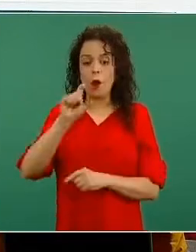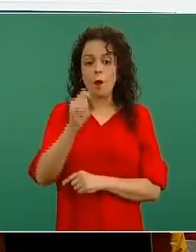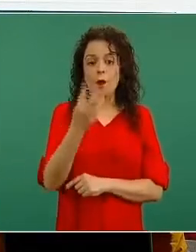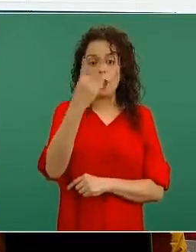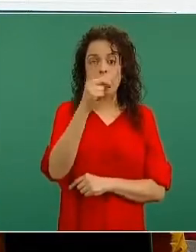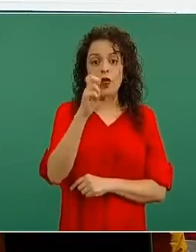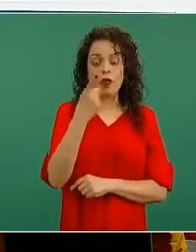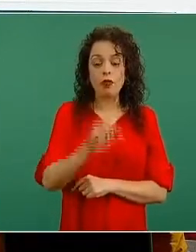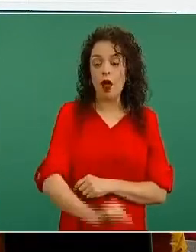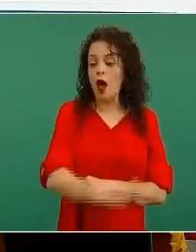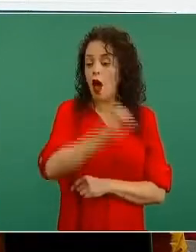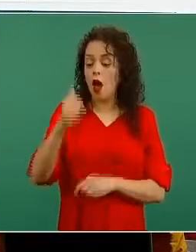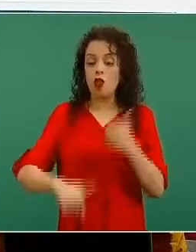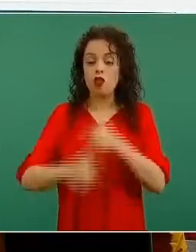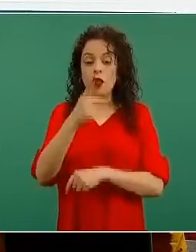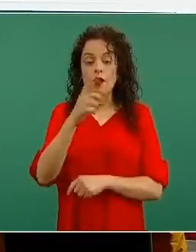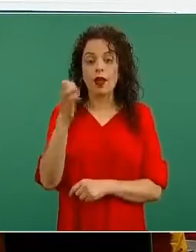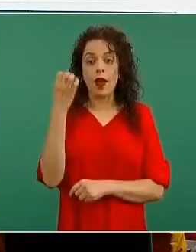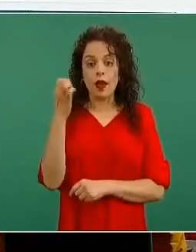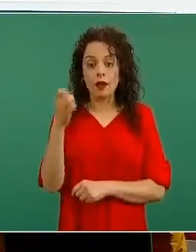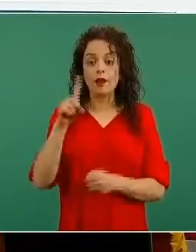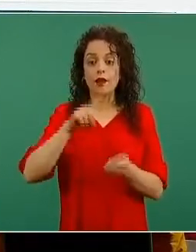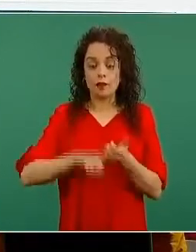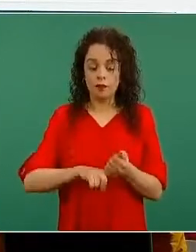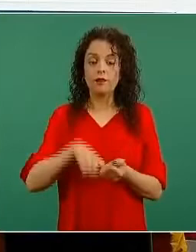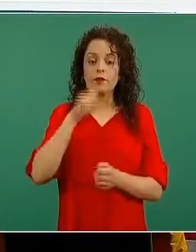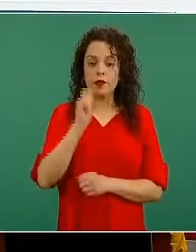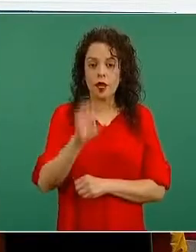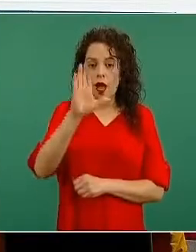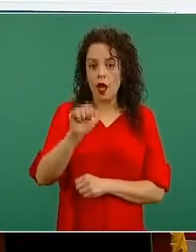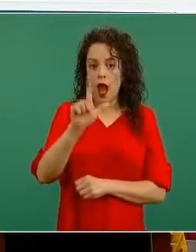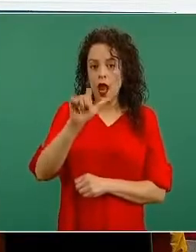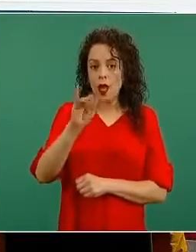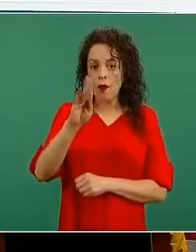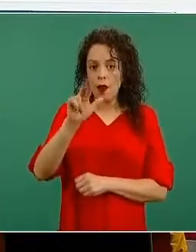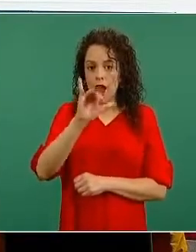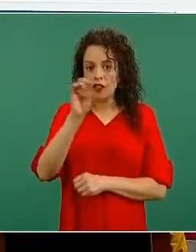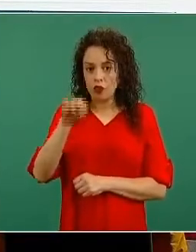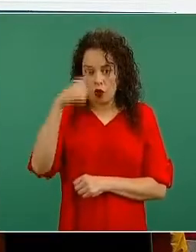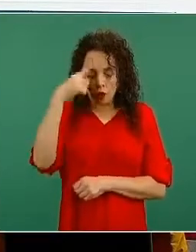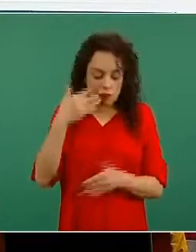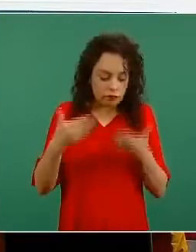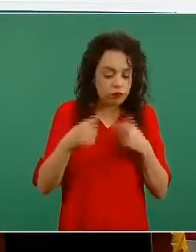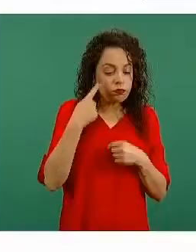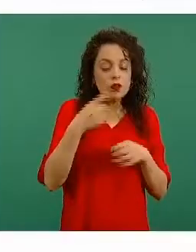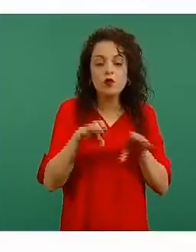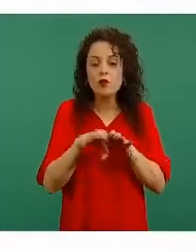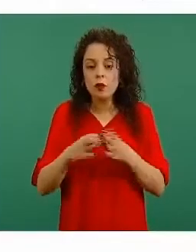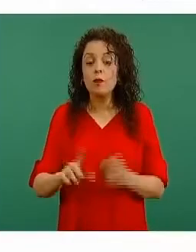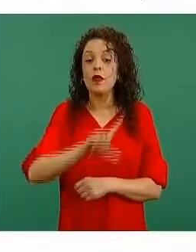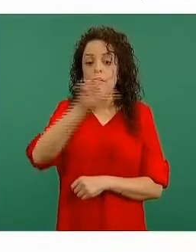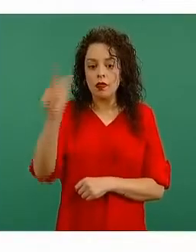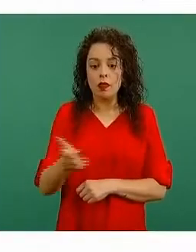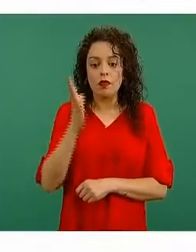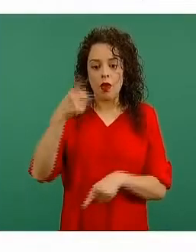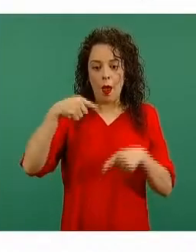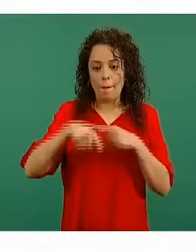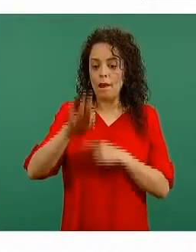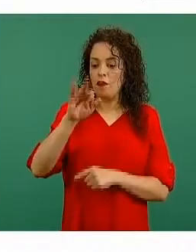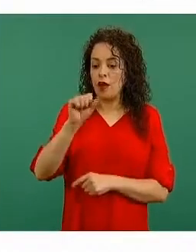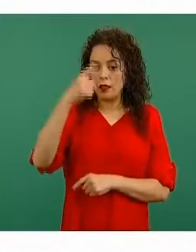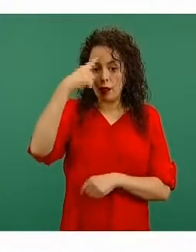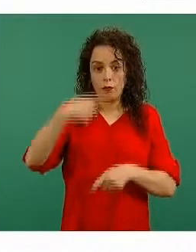fue la calibración del operativo y a partir de ahí arrancamos ya en una fase expansiva. Hasta el